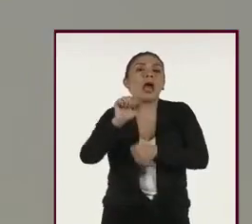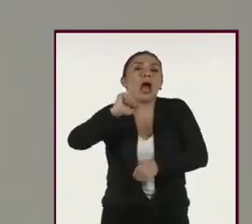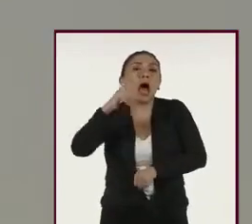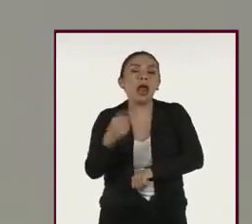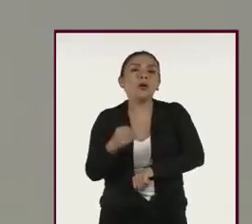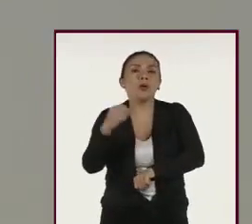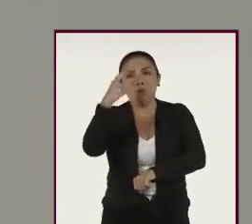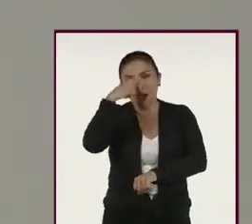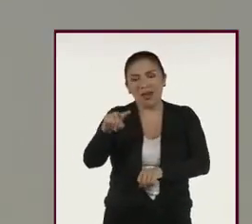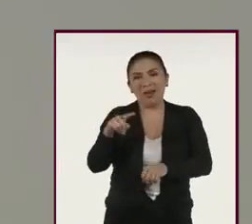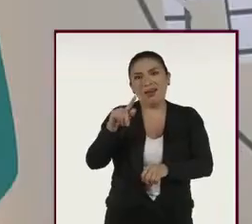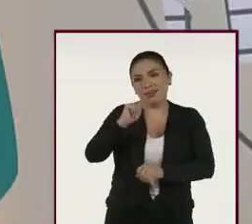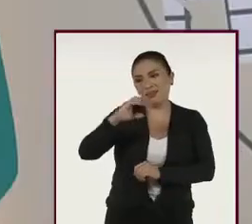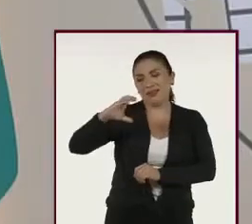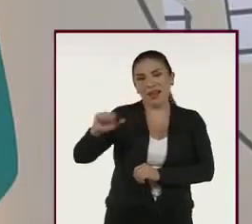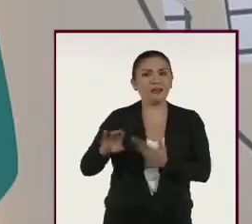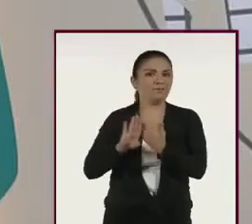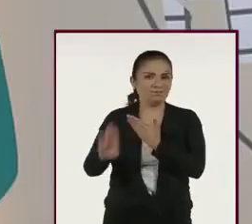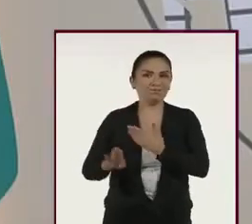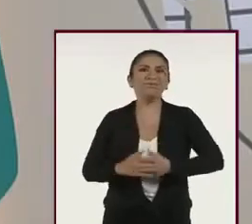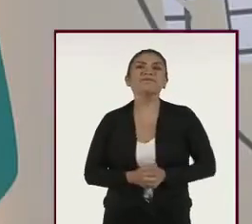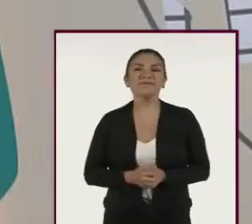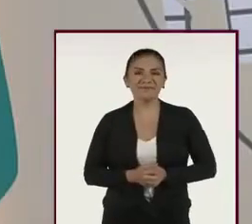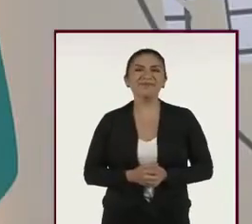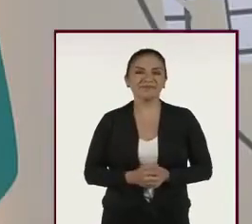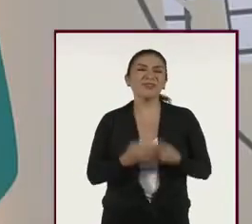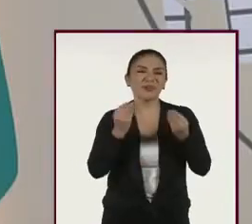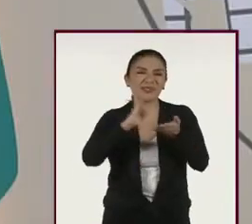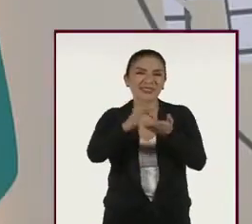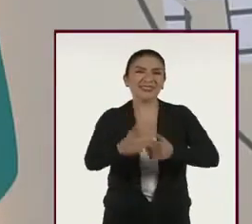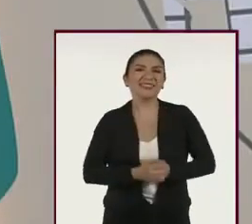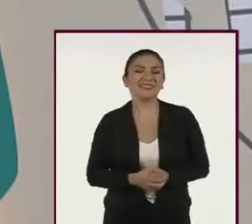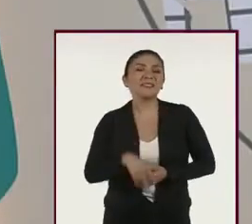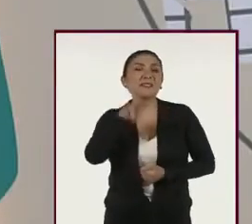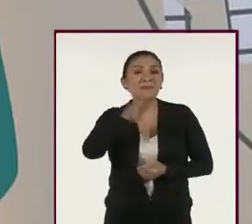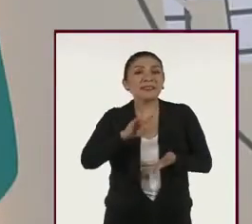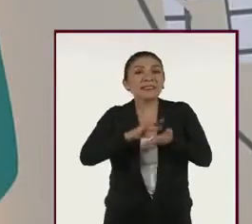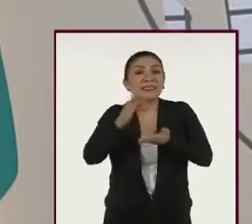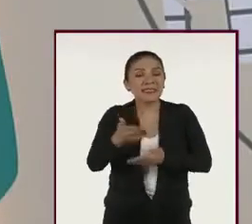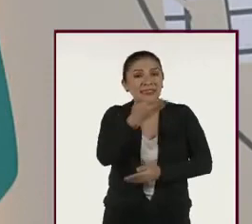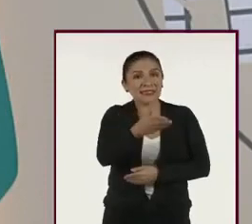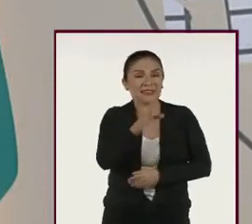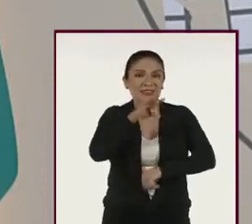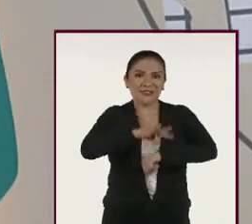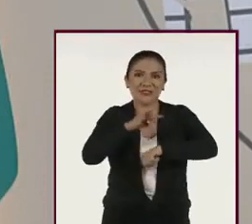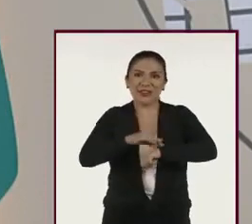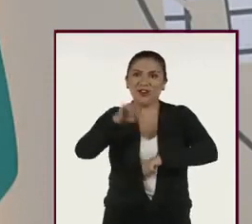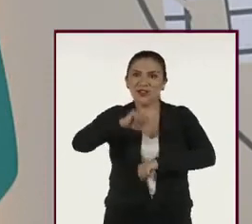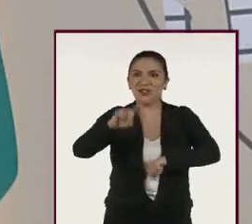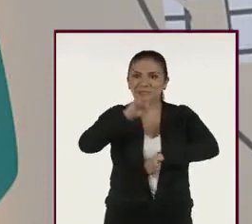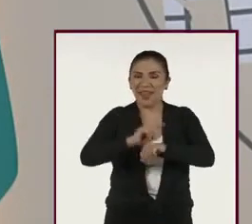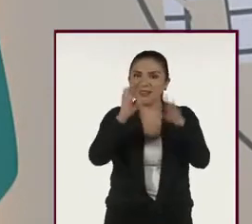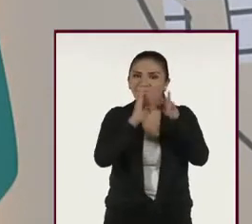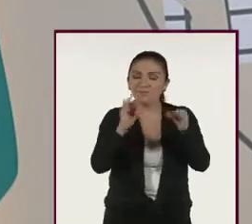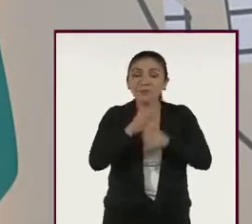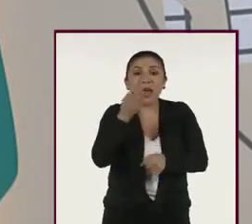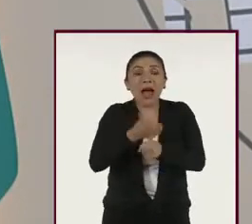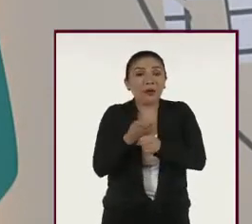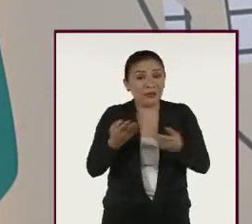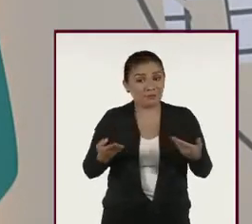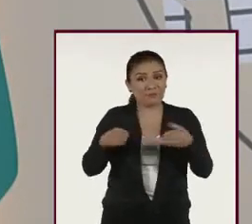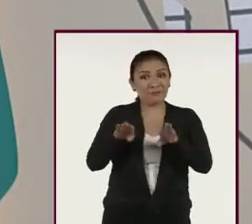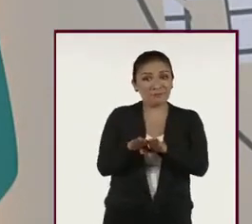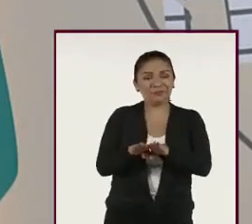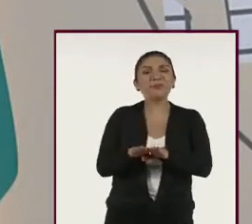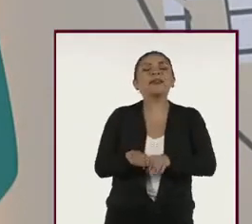trastornos alimentarios. Muchísimas gracias, doctora. Agradecemos la participación de la doctora Ana Rosa García y antes de